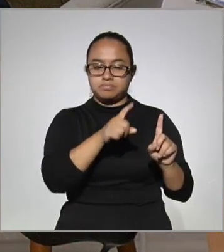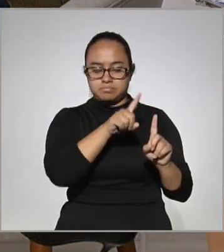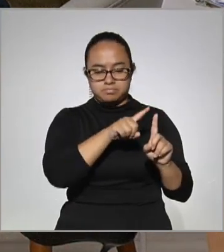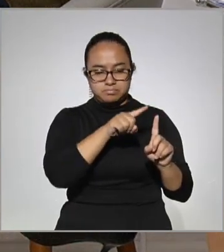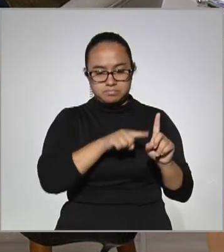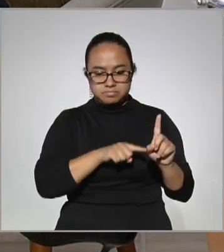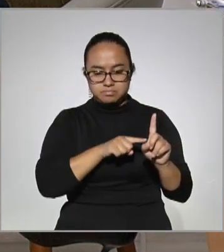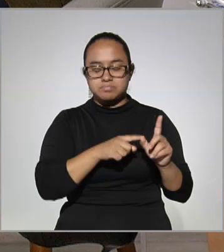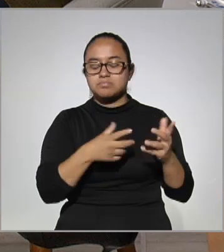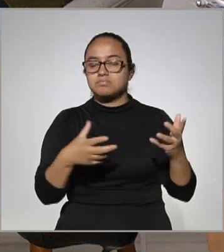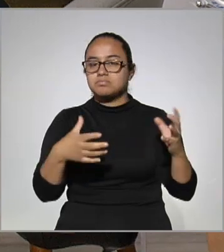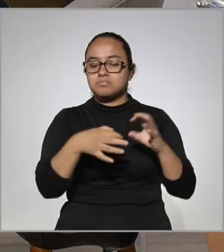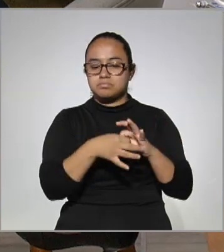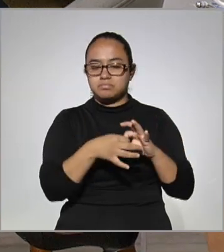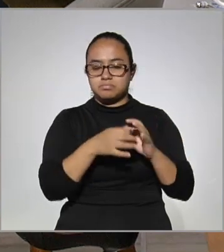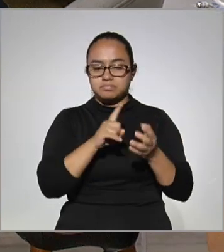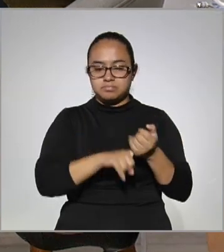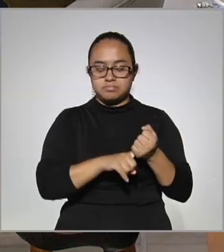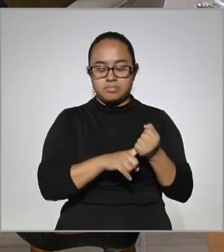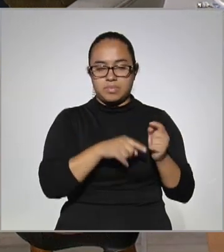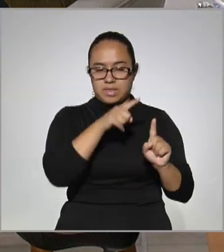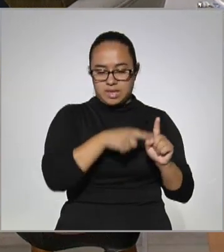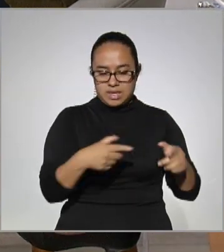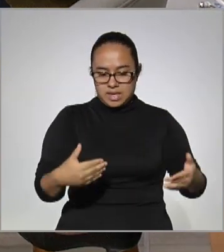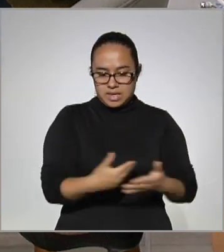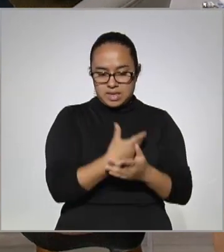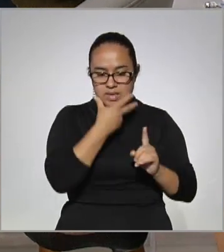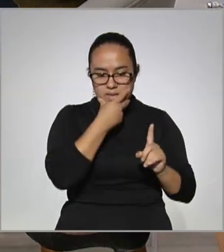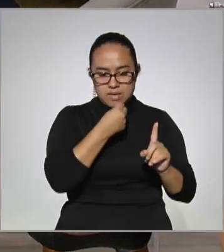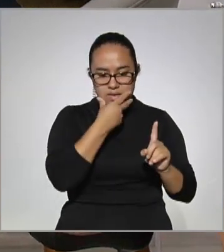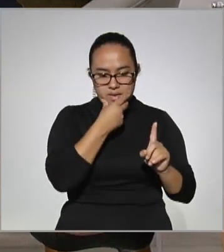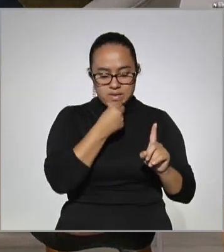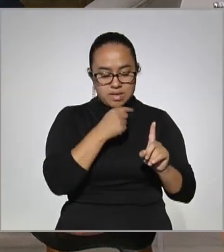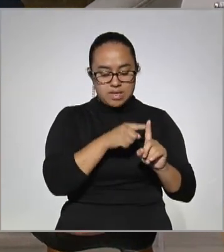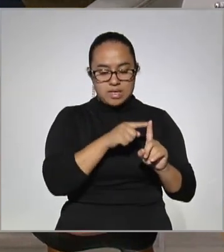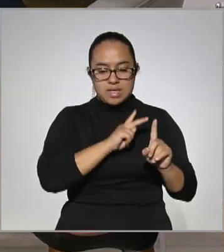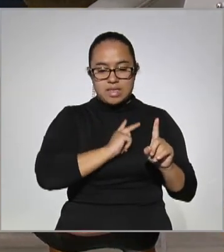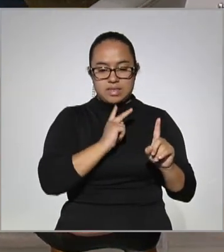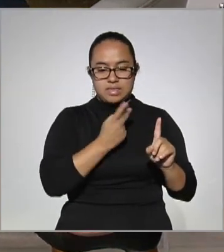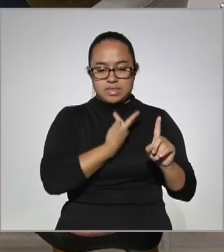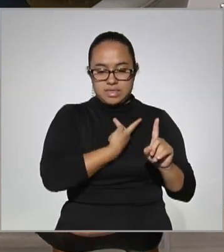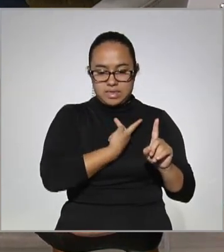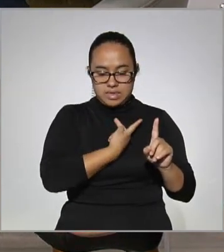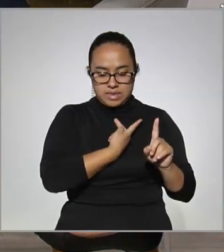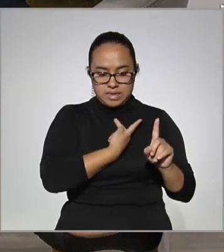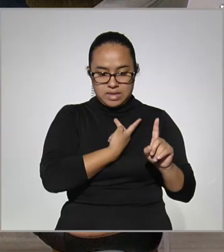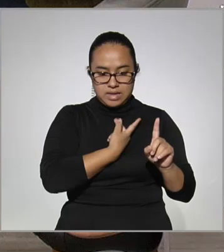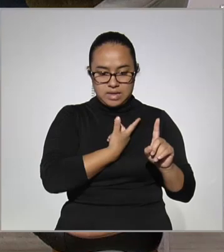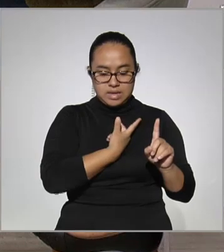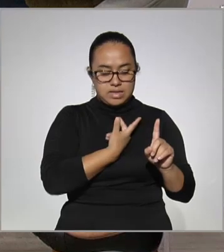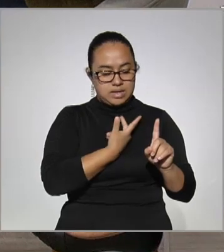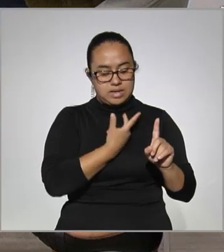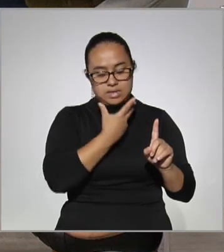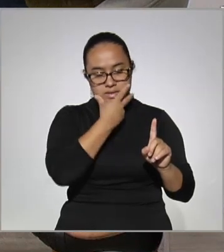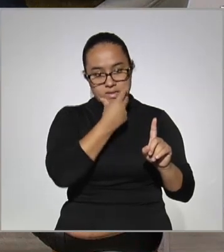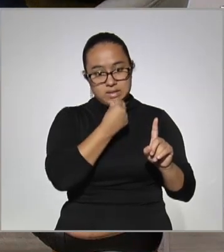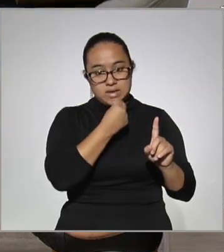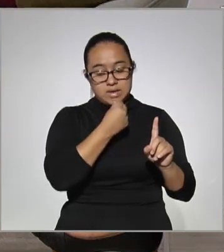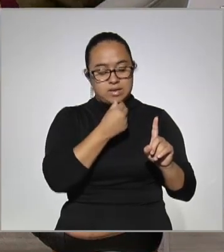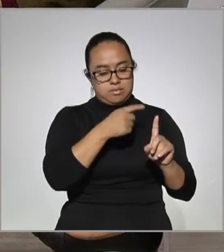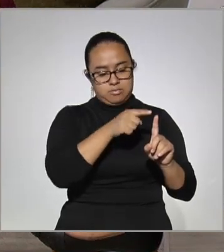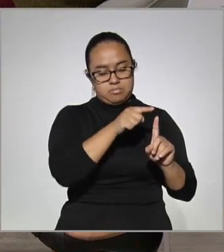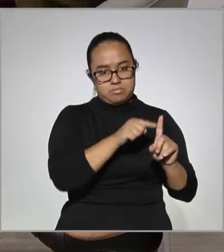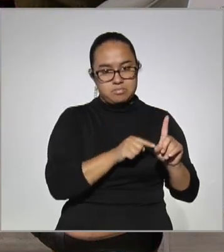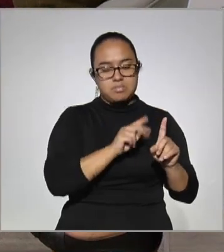genéticamente o socialmente, mentalmente de masculino, le llamamos trans hombre, pero sigue teniendo cuello de útero. Entonces,